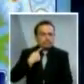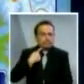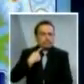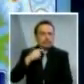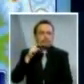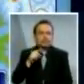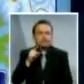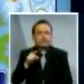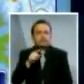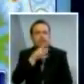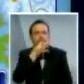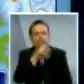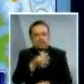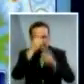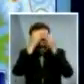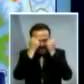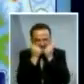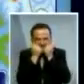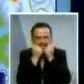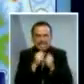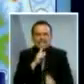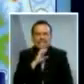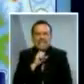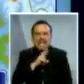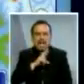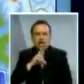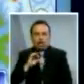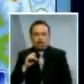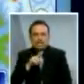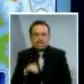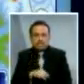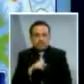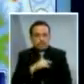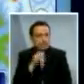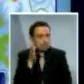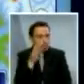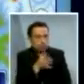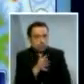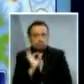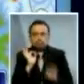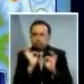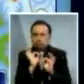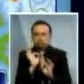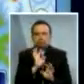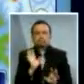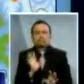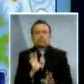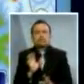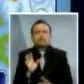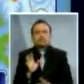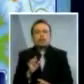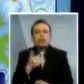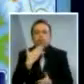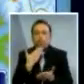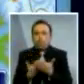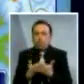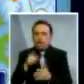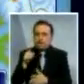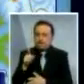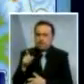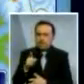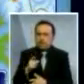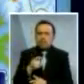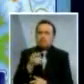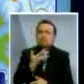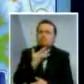te dices terrorista. Por ejemplo, en este caso, este delito se cometió... ¿Me escuchas, perdón? Perfectamente. Sí. Cuando este delito, ¿por